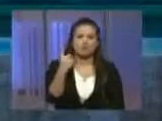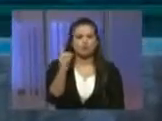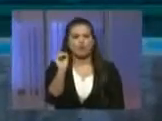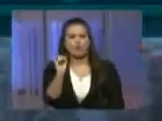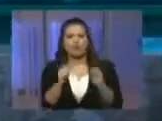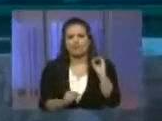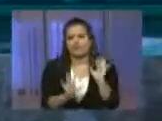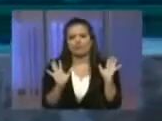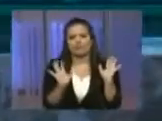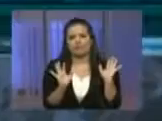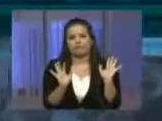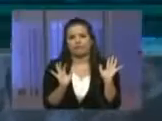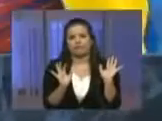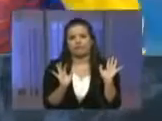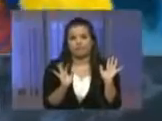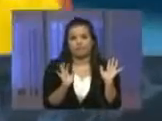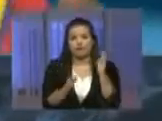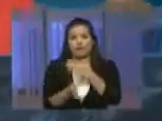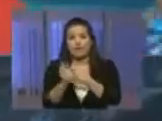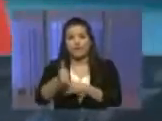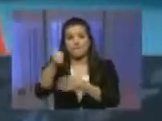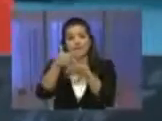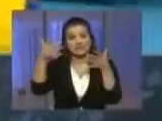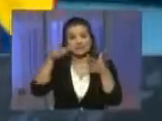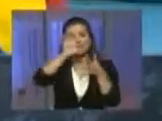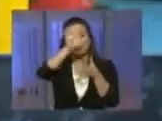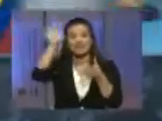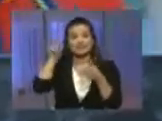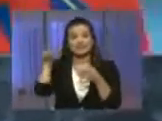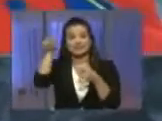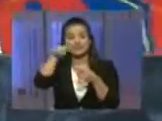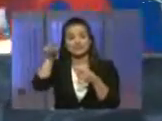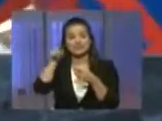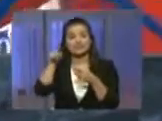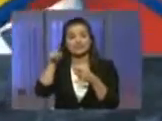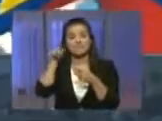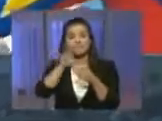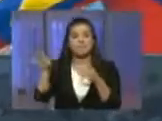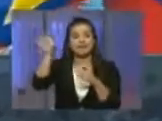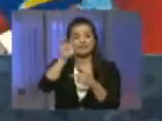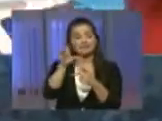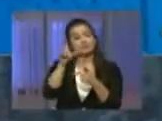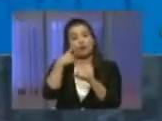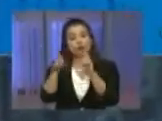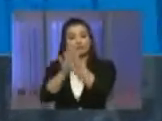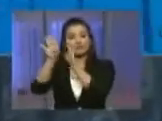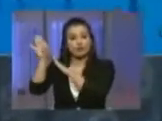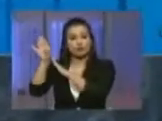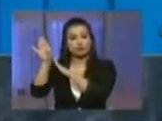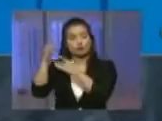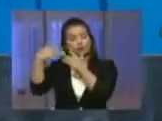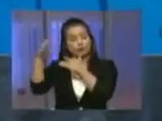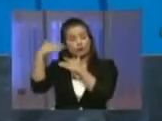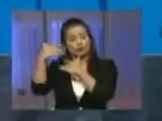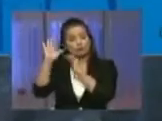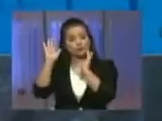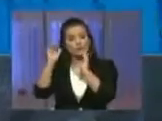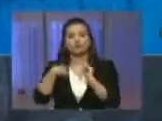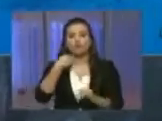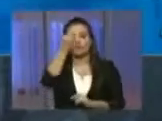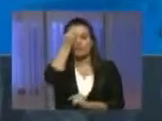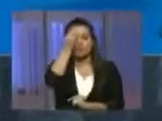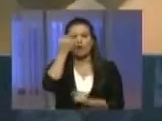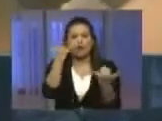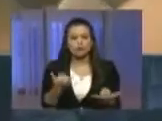C sigue pesando las calidades etcétera etcétera etcétera es largo por eso yo creo que el